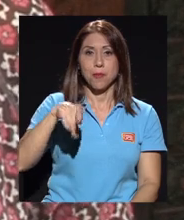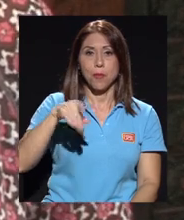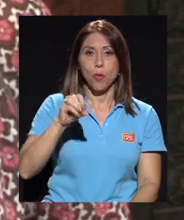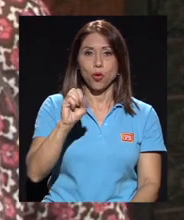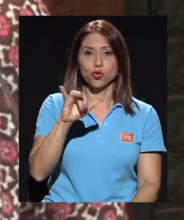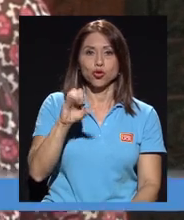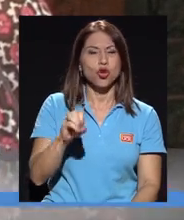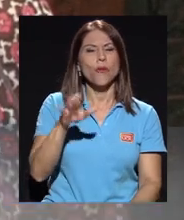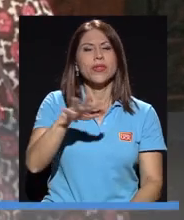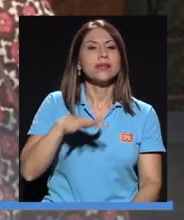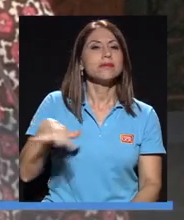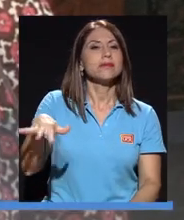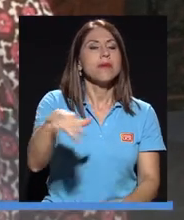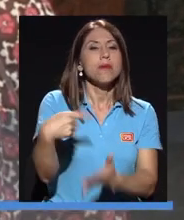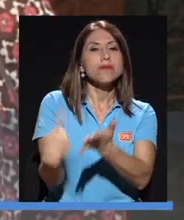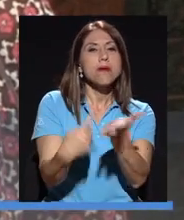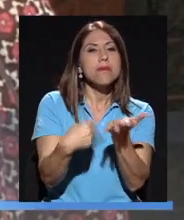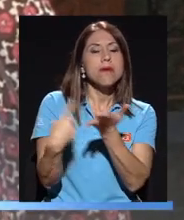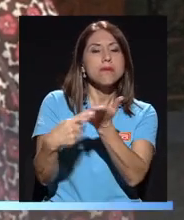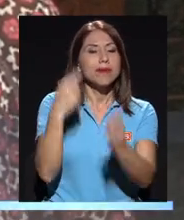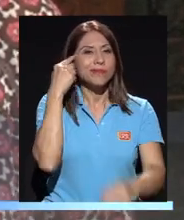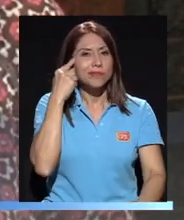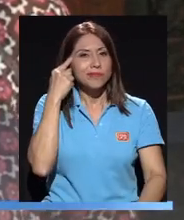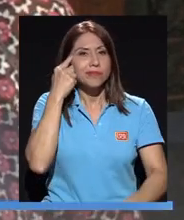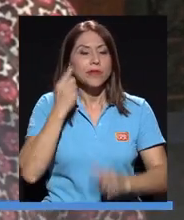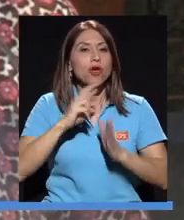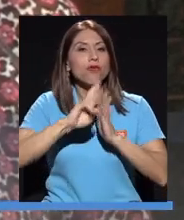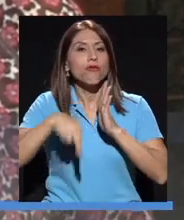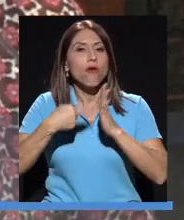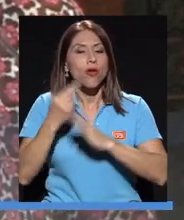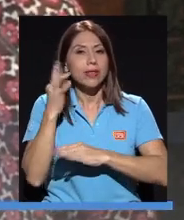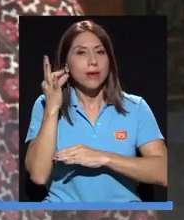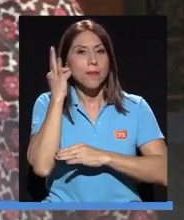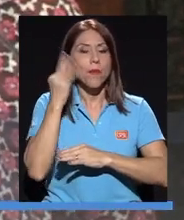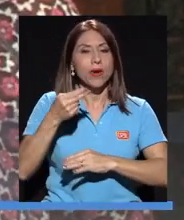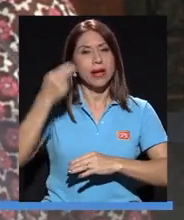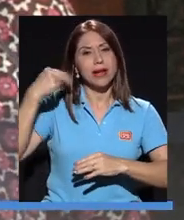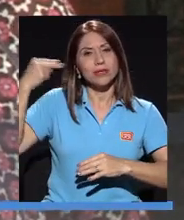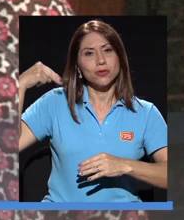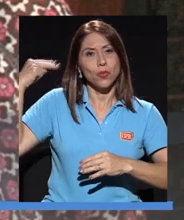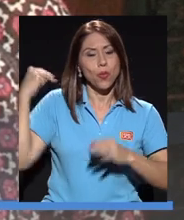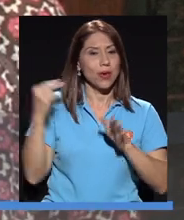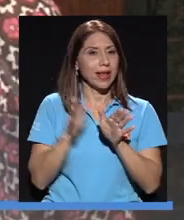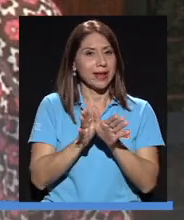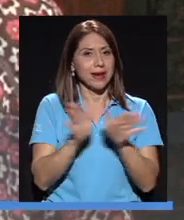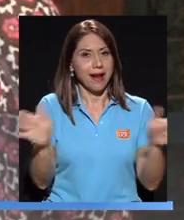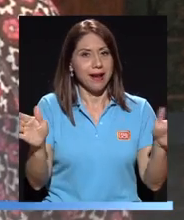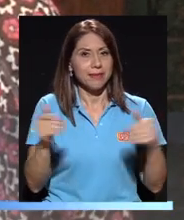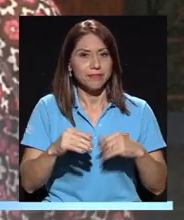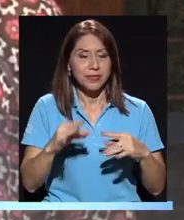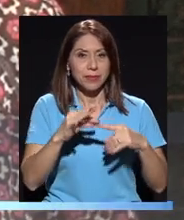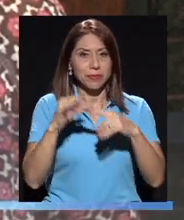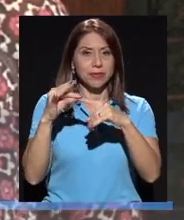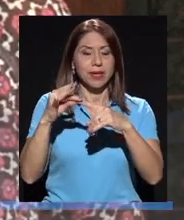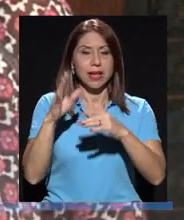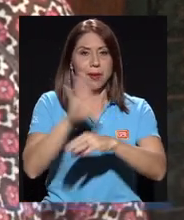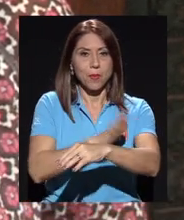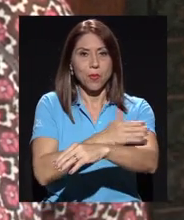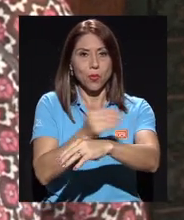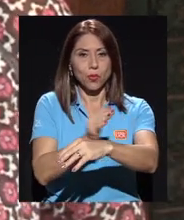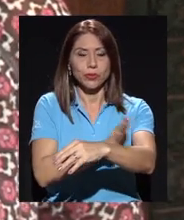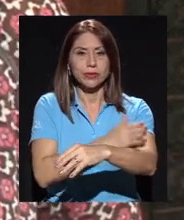se reflexione acerca del papel de la mujer en la historia en general y sobre todo, bueno, en la música.